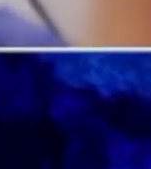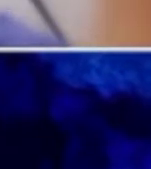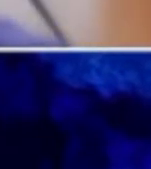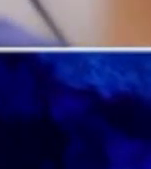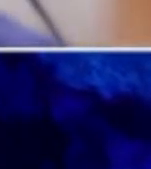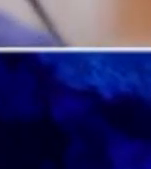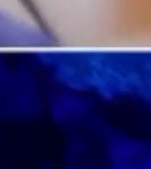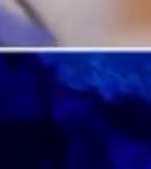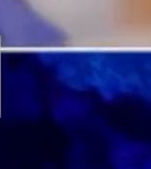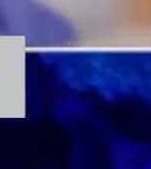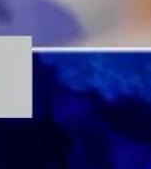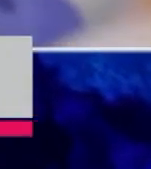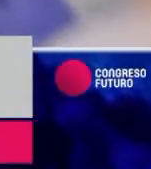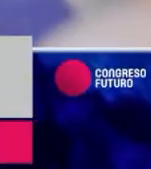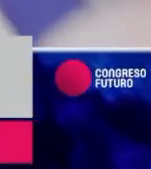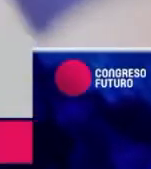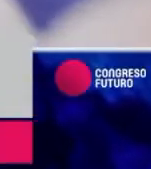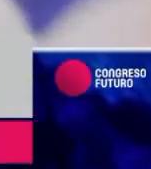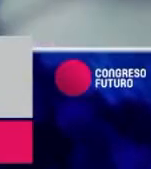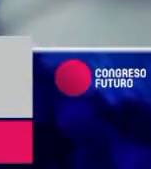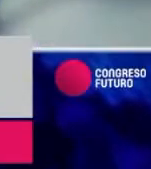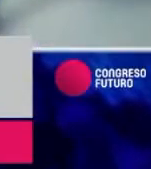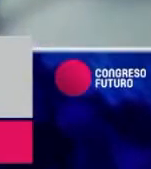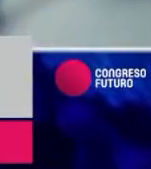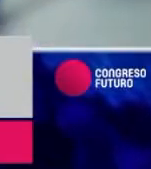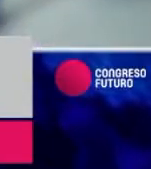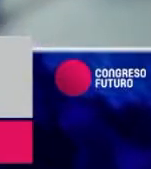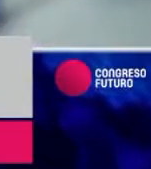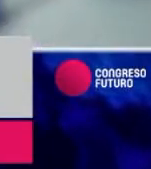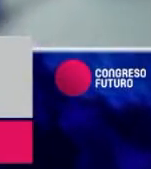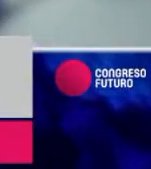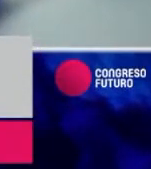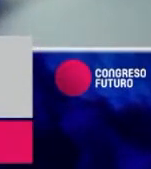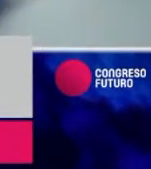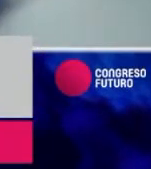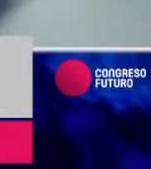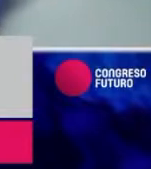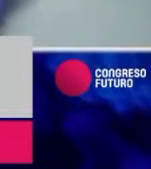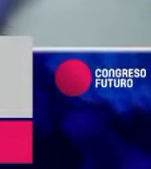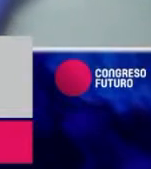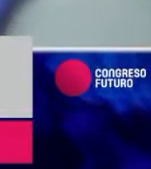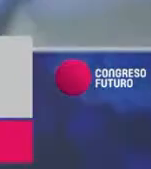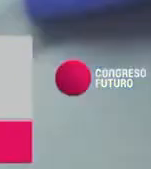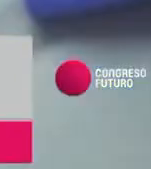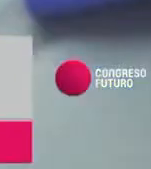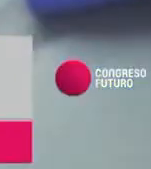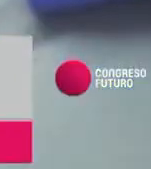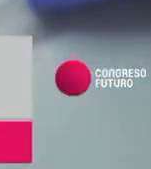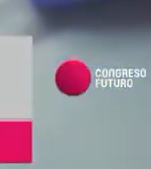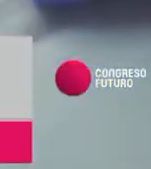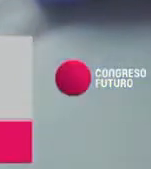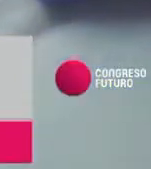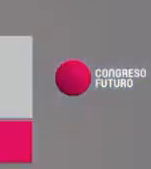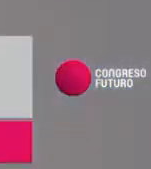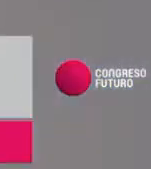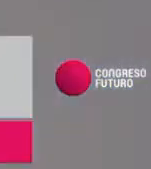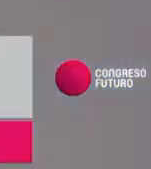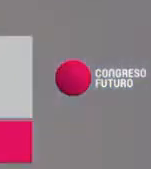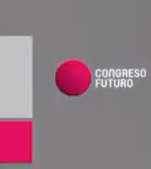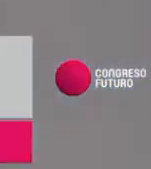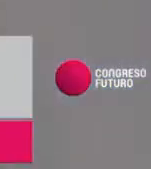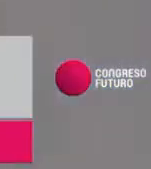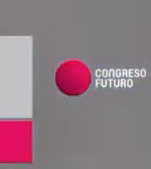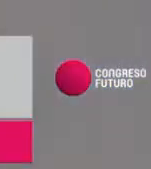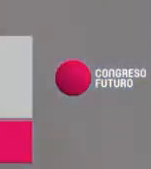En 2020, científicos estadounidenses crearon los primeros robots vivos a partir de células de ranas. Y en 2021, estos lograron...